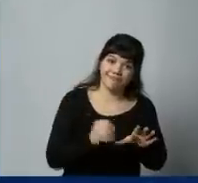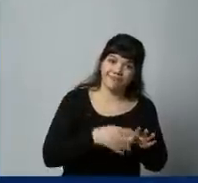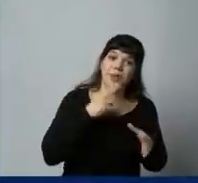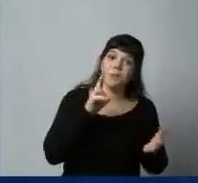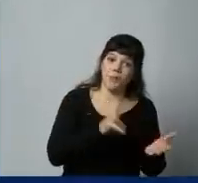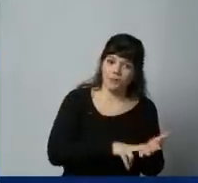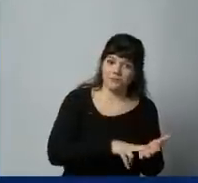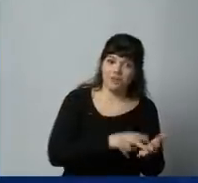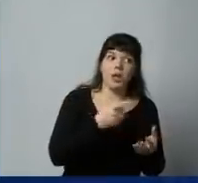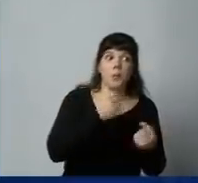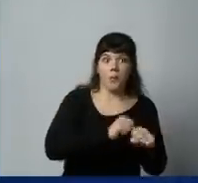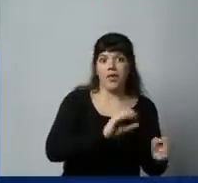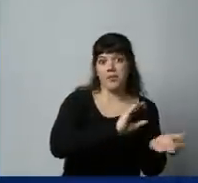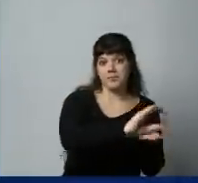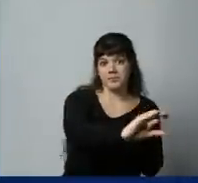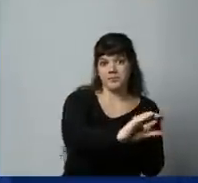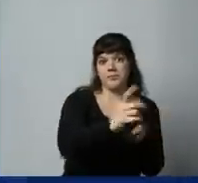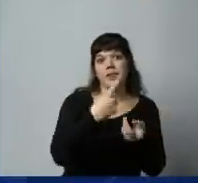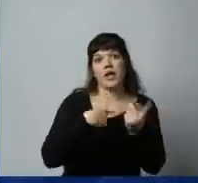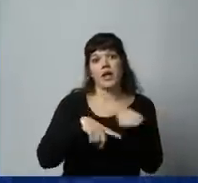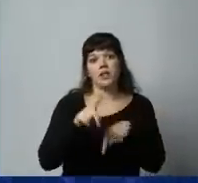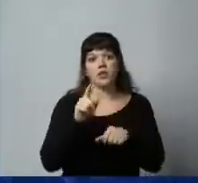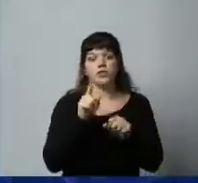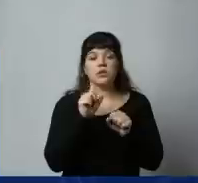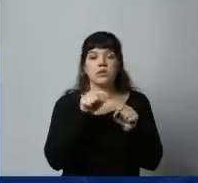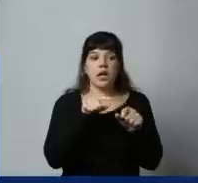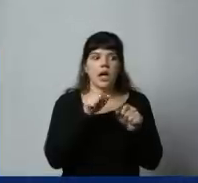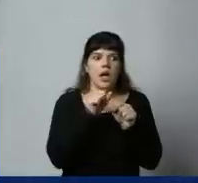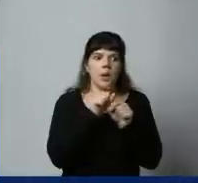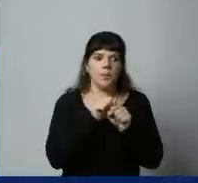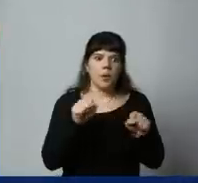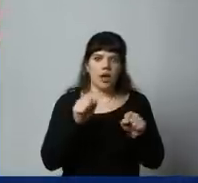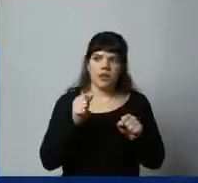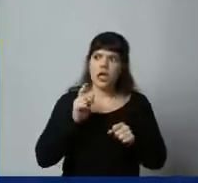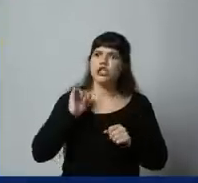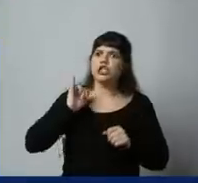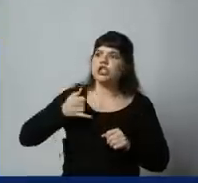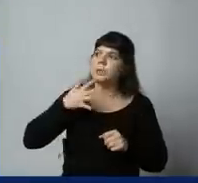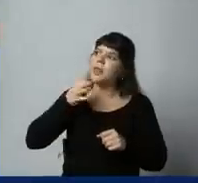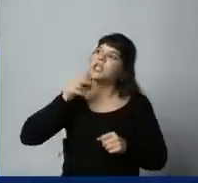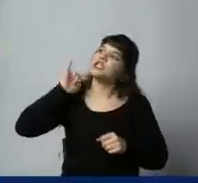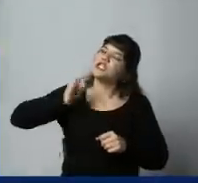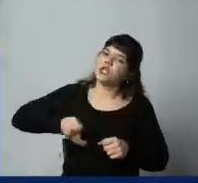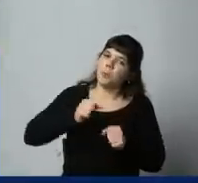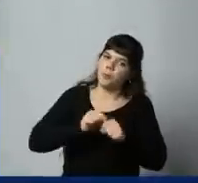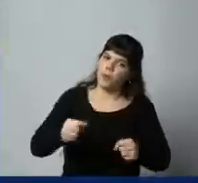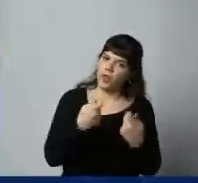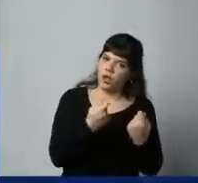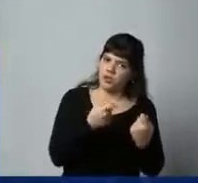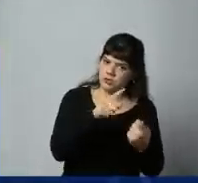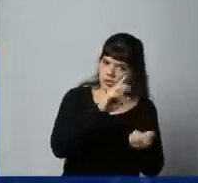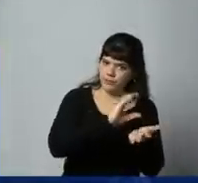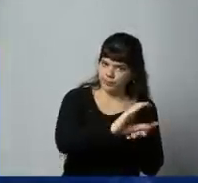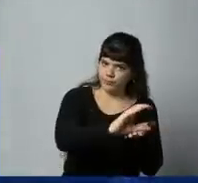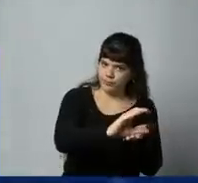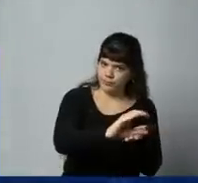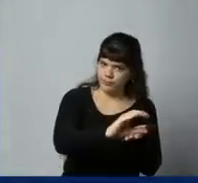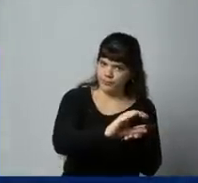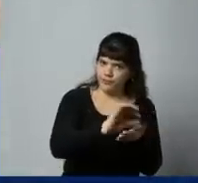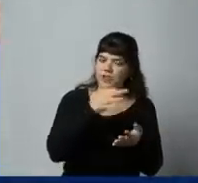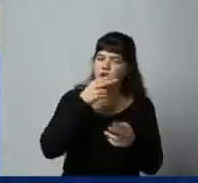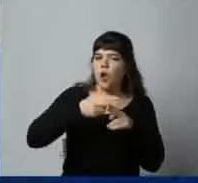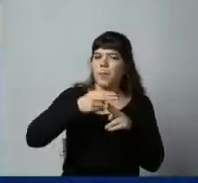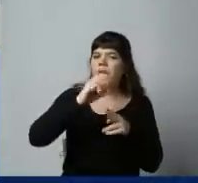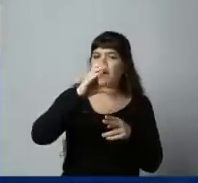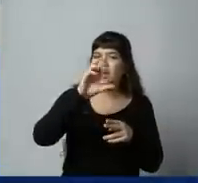de primaria y cuando hay autorización para gastar que se llama el crédito presupuestal en el caso del impuesto de